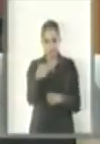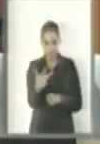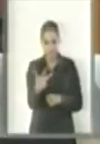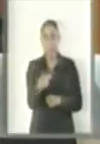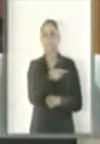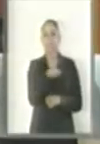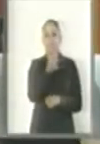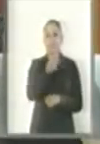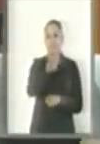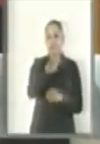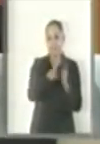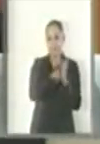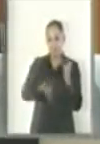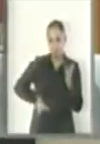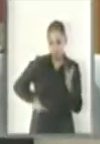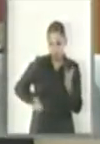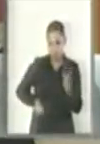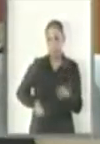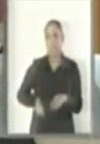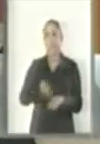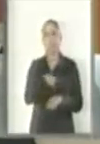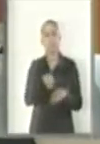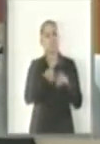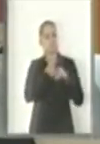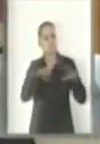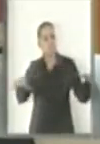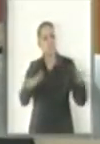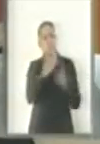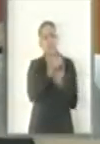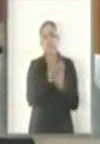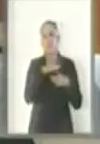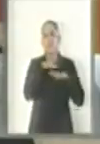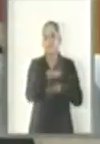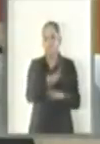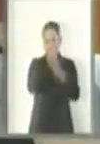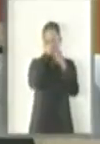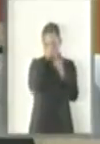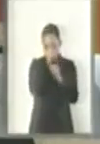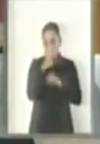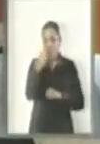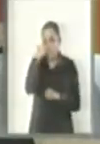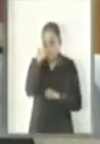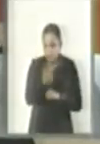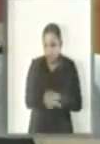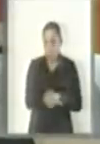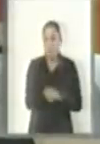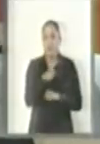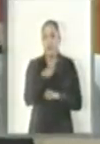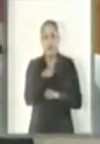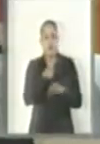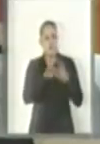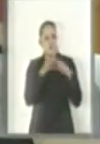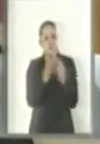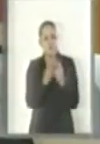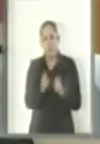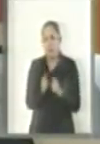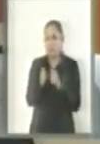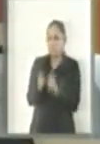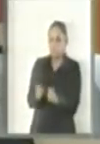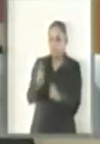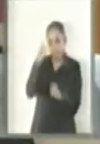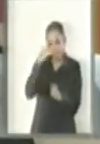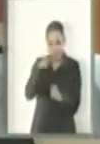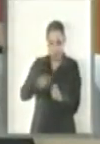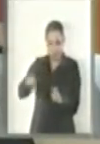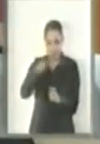Diario Oficial de la Federación, se publicó el acuerdo por el que se desincorporó del régimen de dominio de la